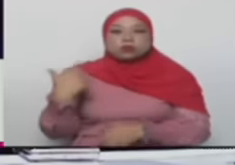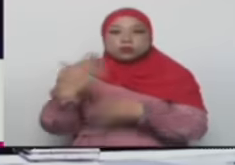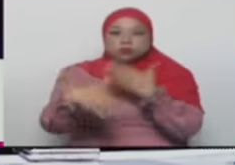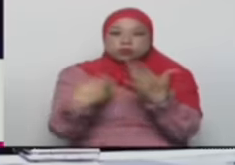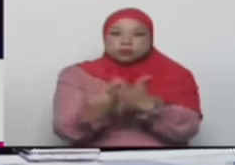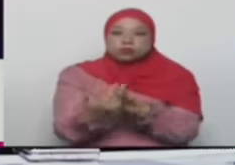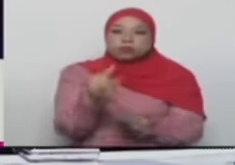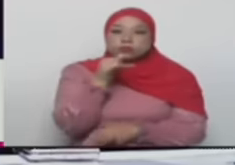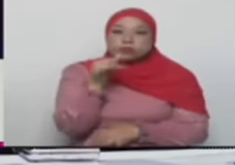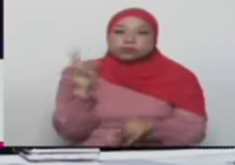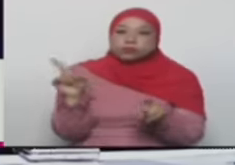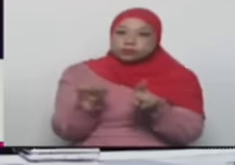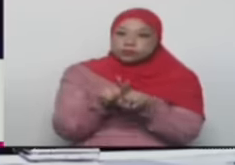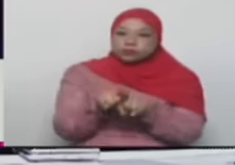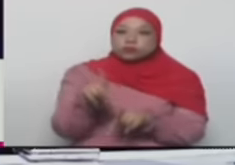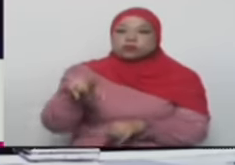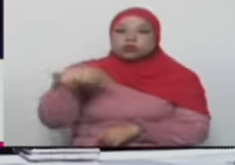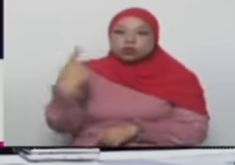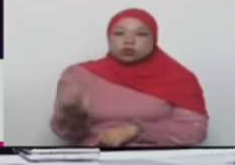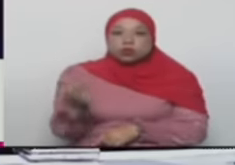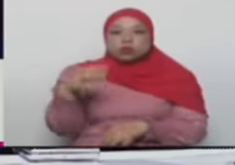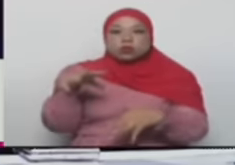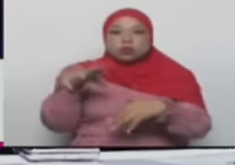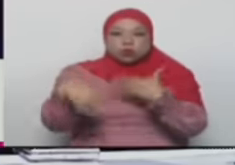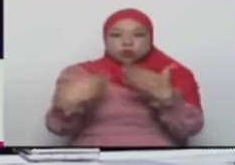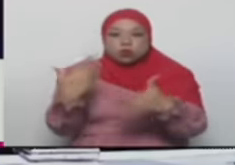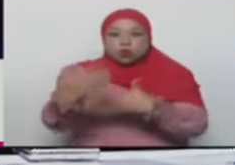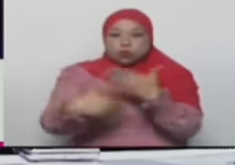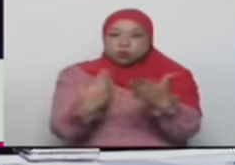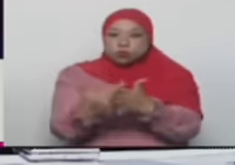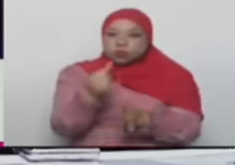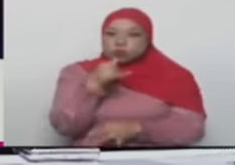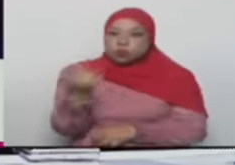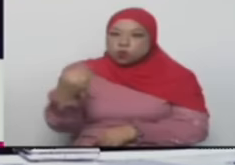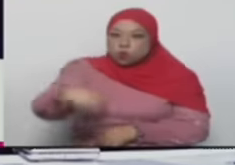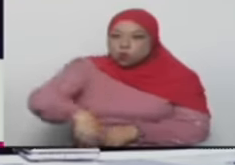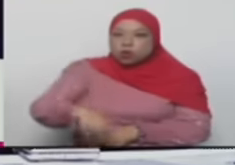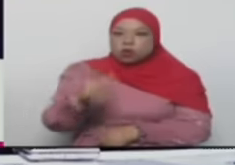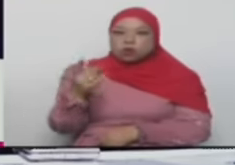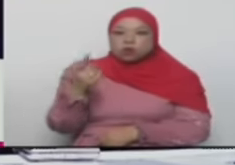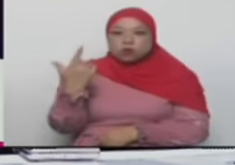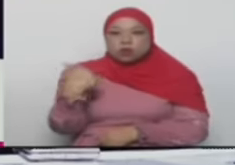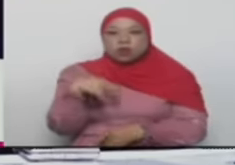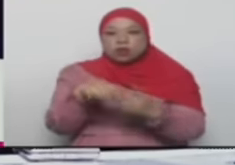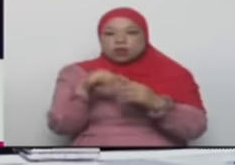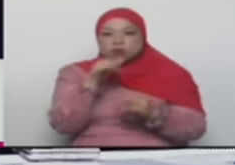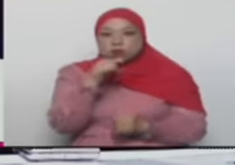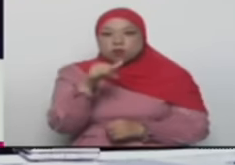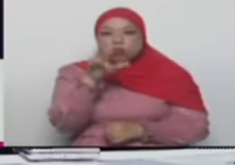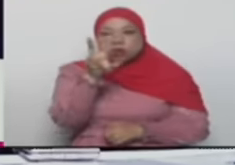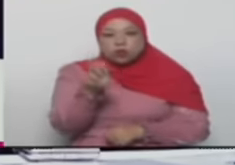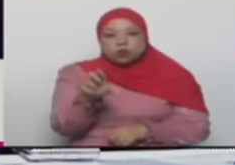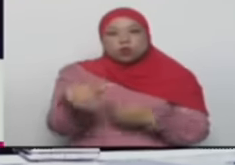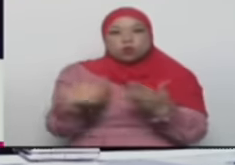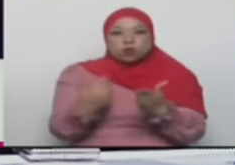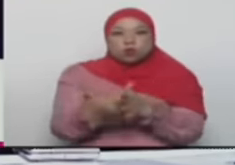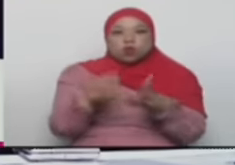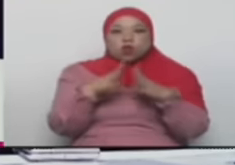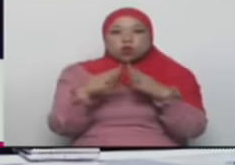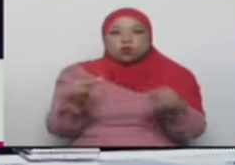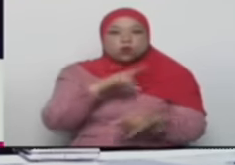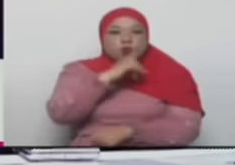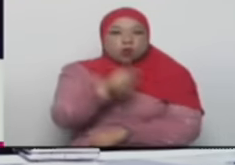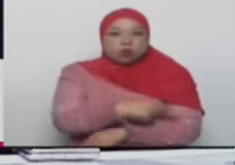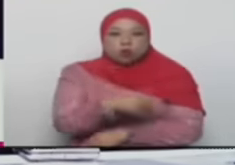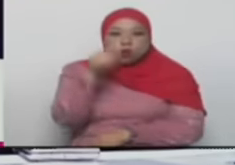poder. Y después los monstruos se fueron contra ellos. Más o menos lo que pasó ahorita con Elon Musk. Le entregaron todo el poder a Elon